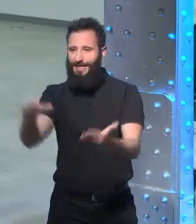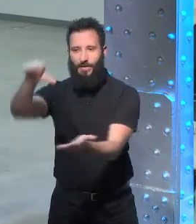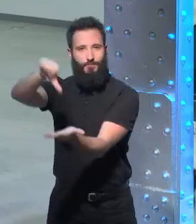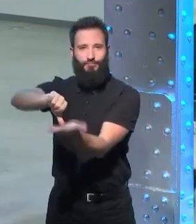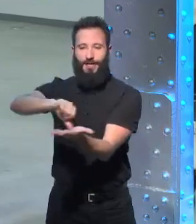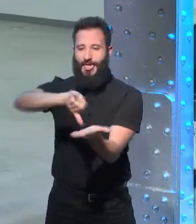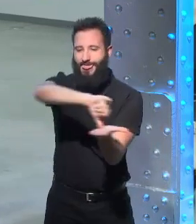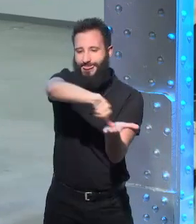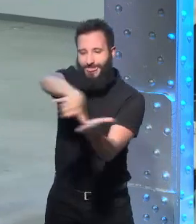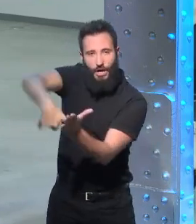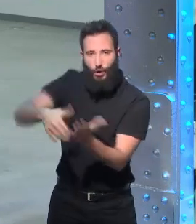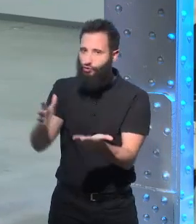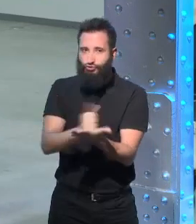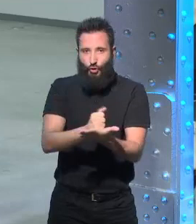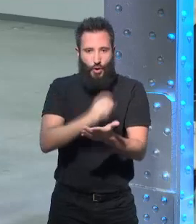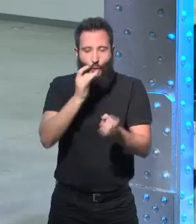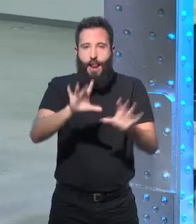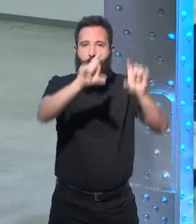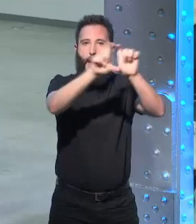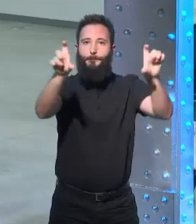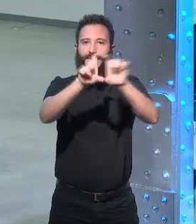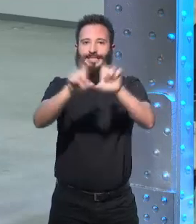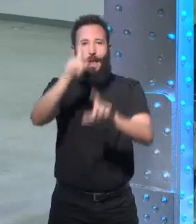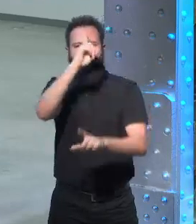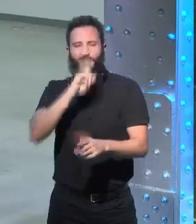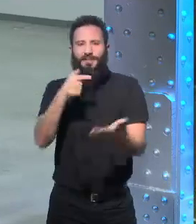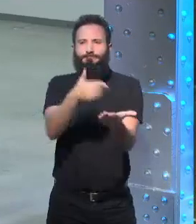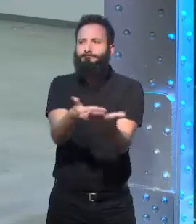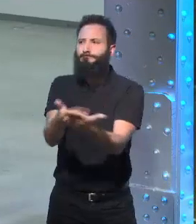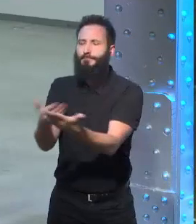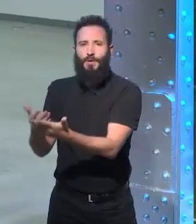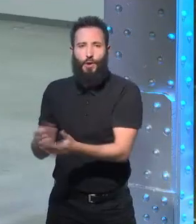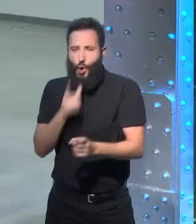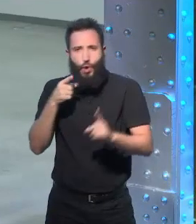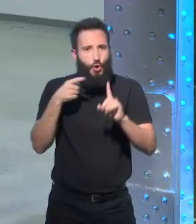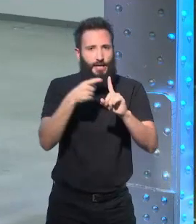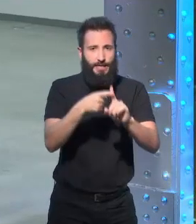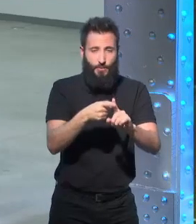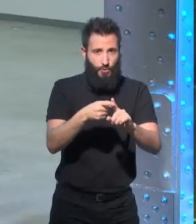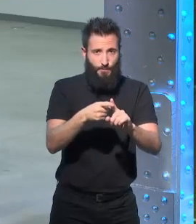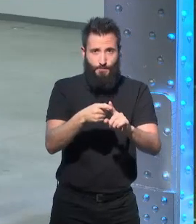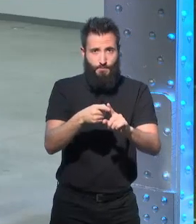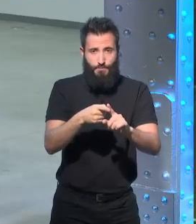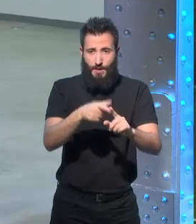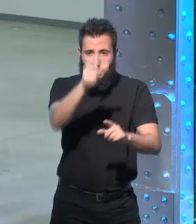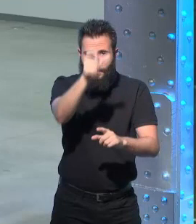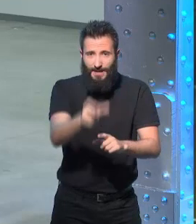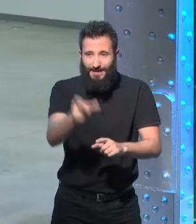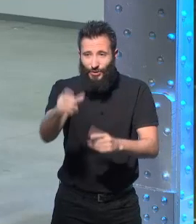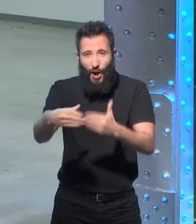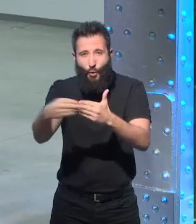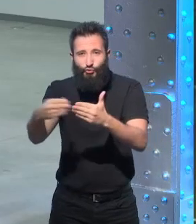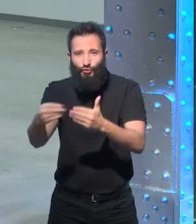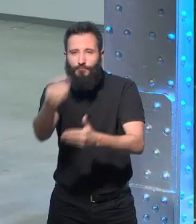estrategias. Entonces, las empresas demandan perfiles que estén centrados completamente en qué es lo que quiere